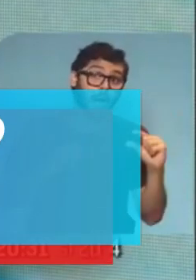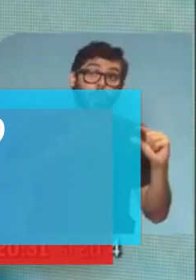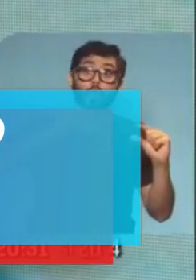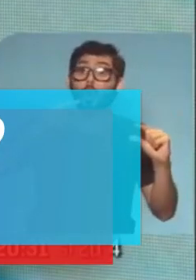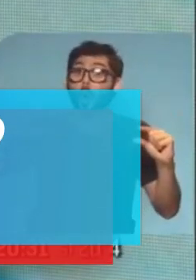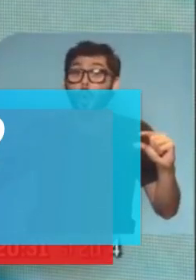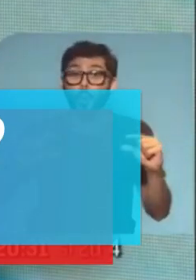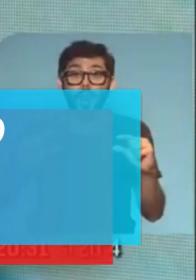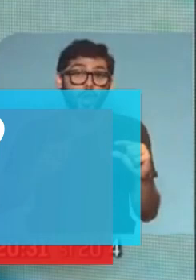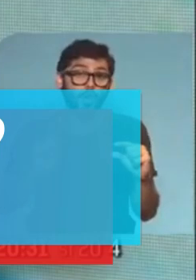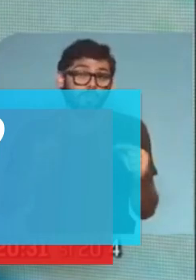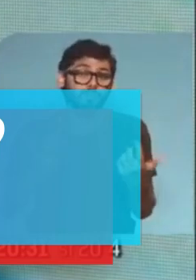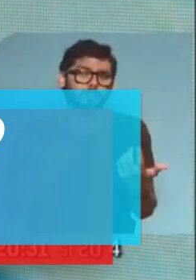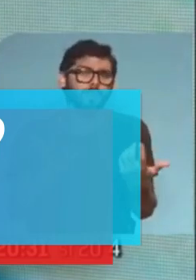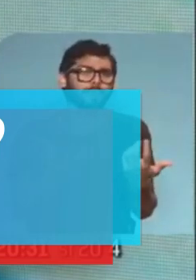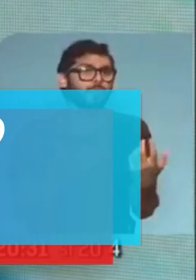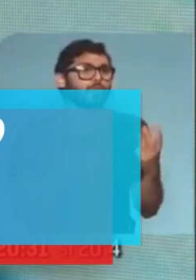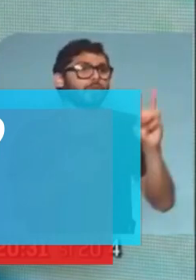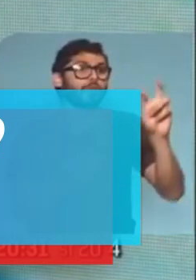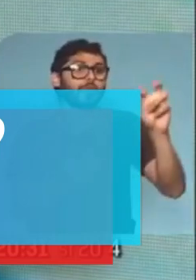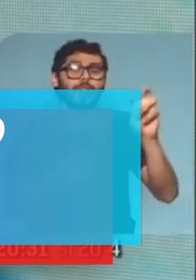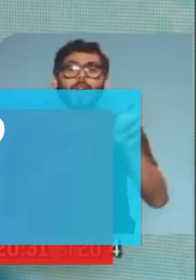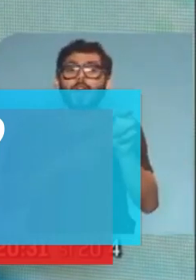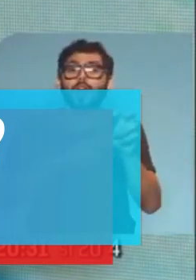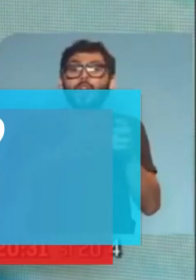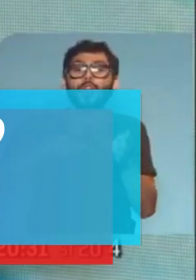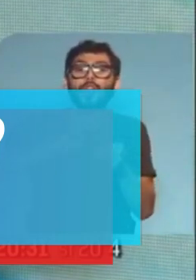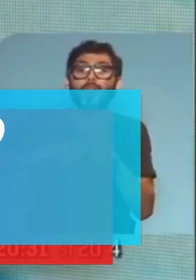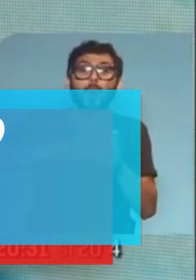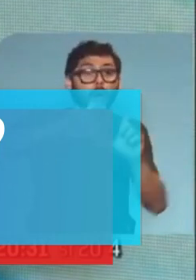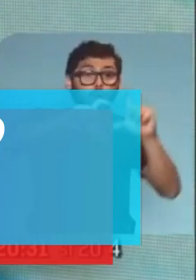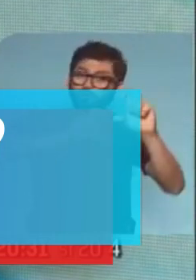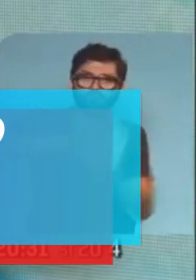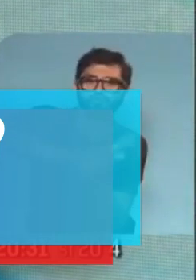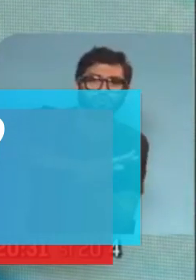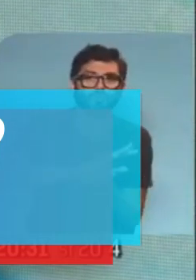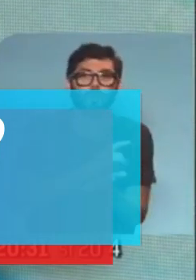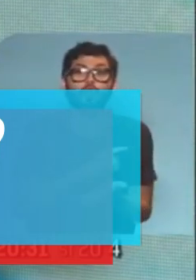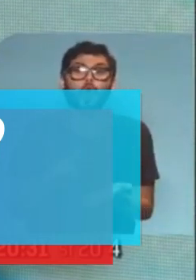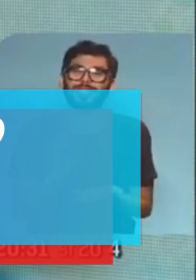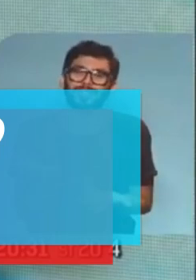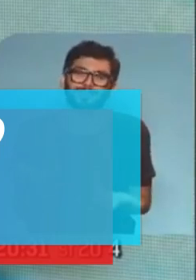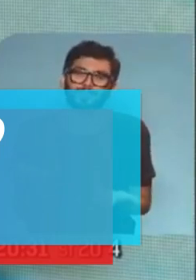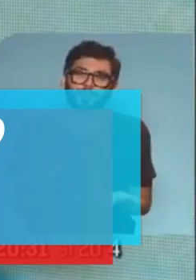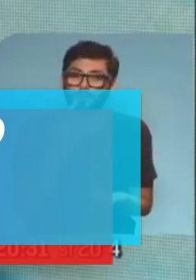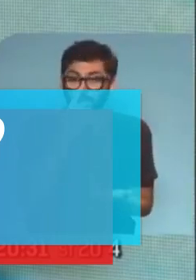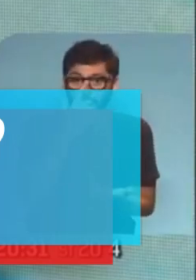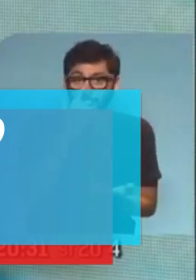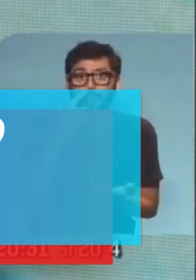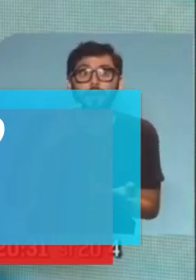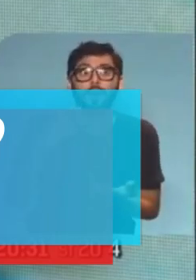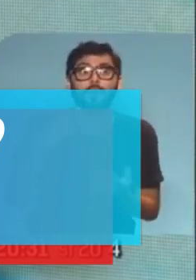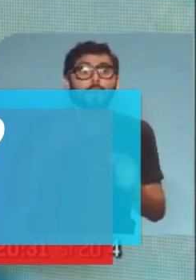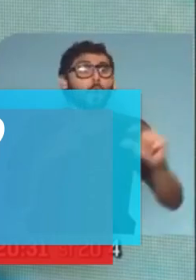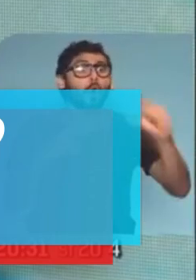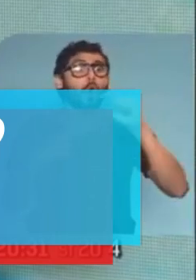requisito excluyente para la tramitación y cobro de la prestación puedes consultar envían cesc si tu información